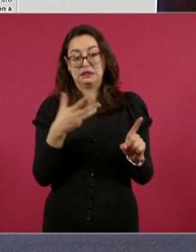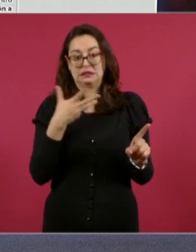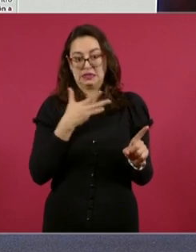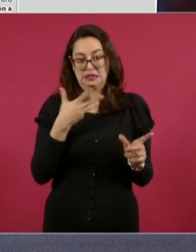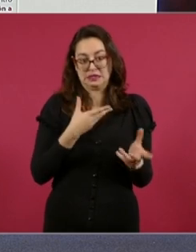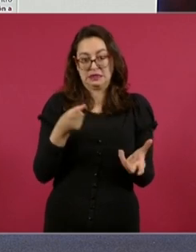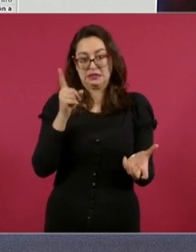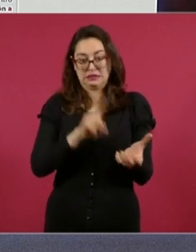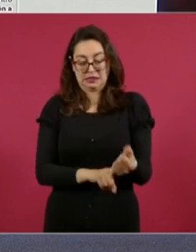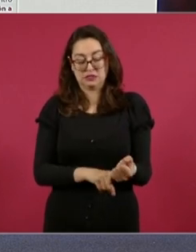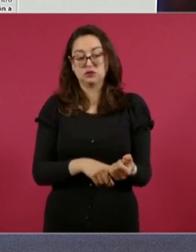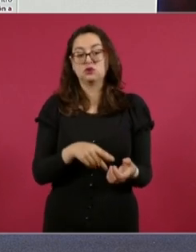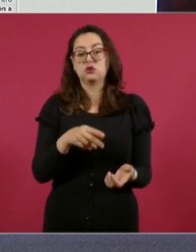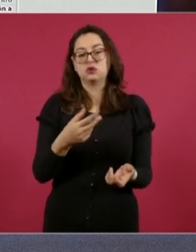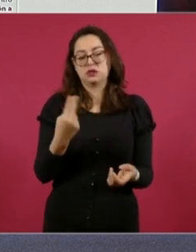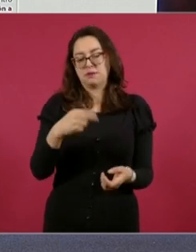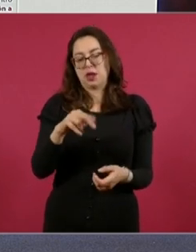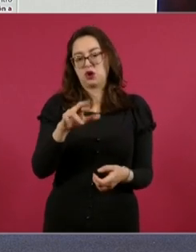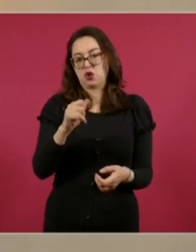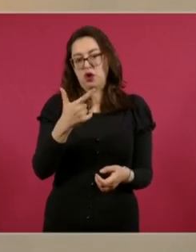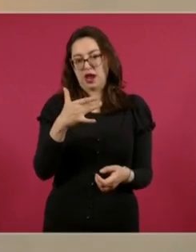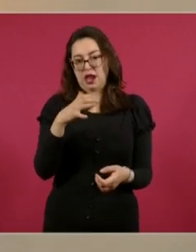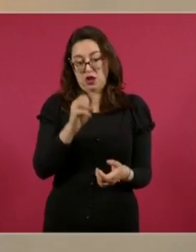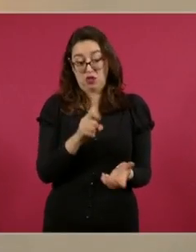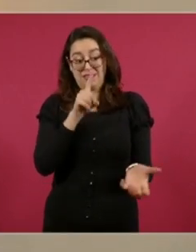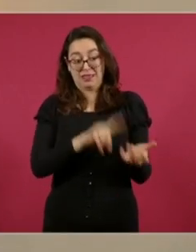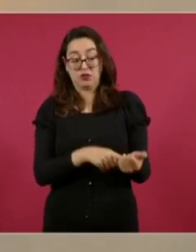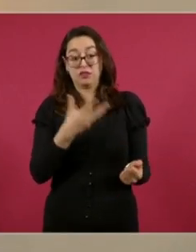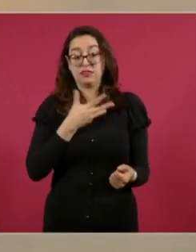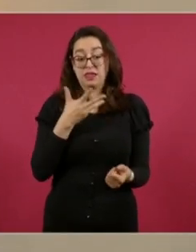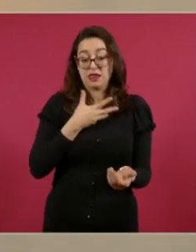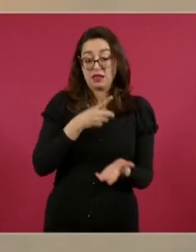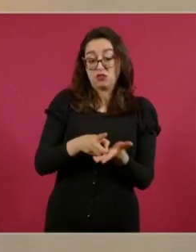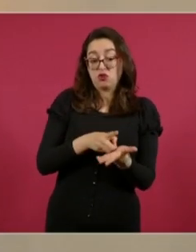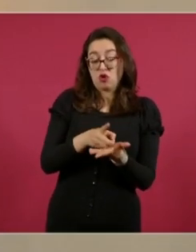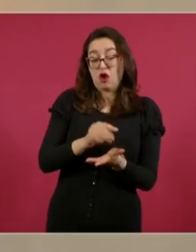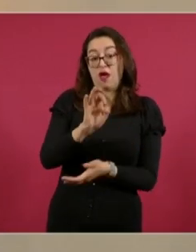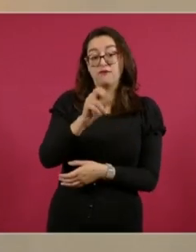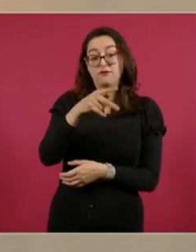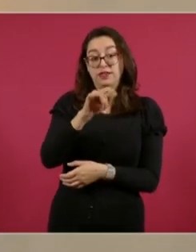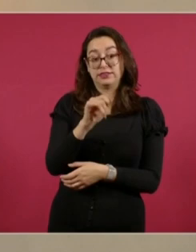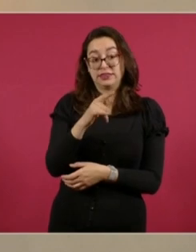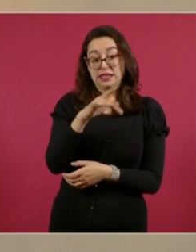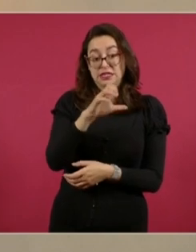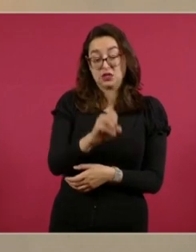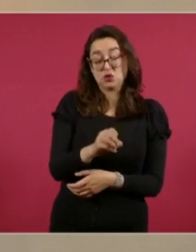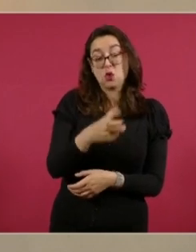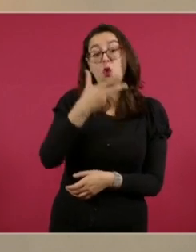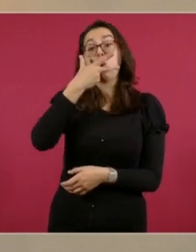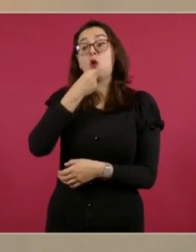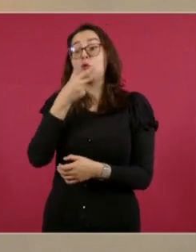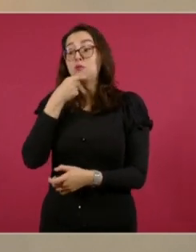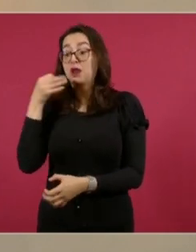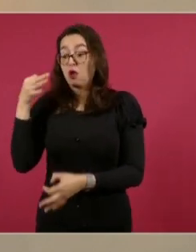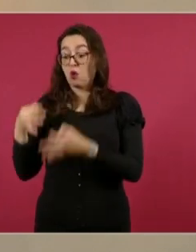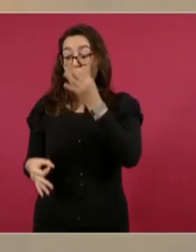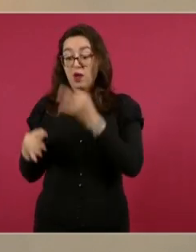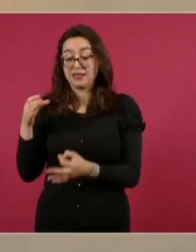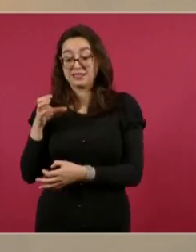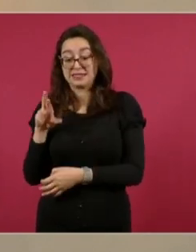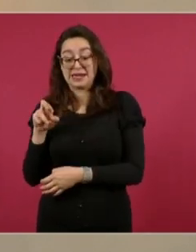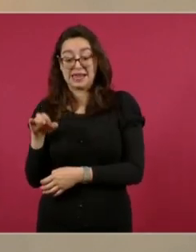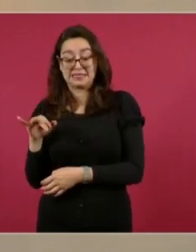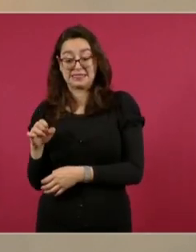Es Rogelio N. Involucra al juez Crescencio Contreras Martínez, quien el 14